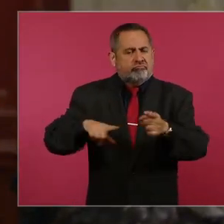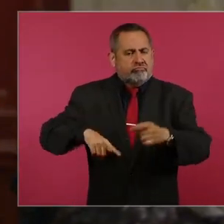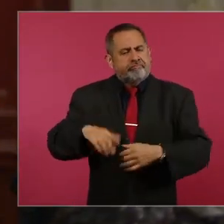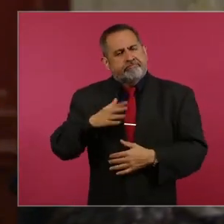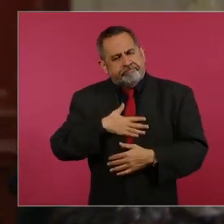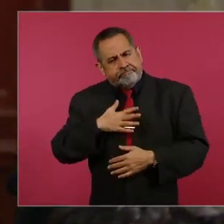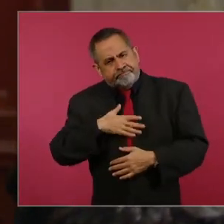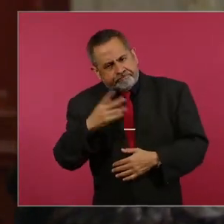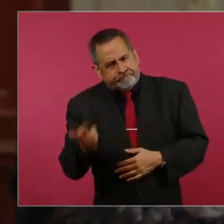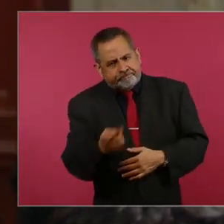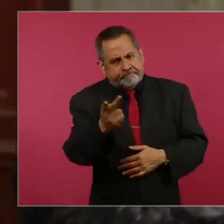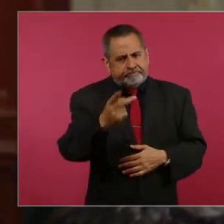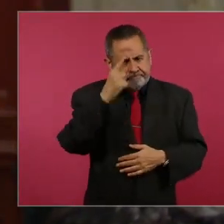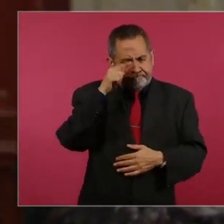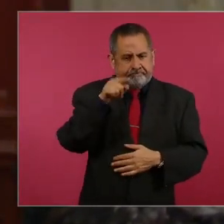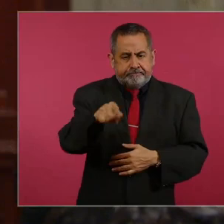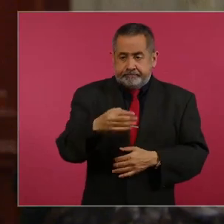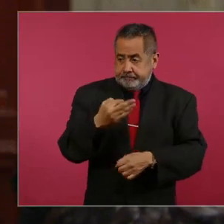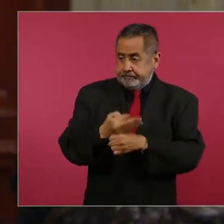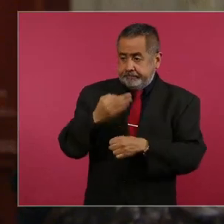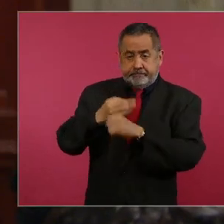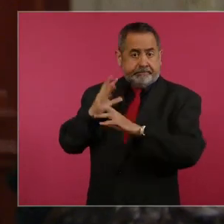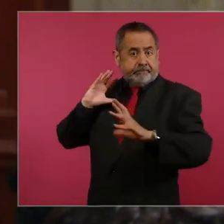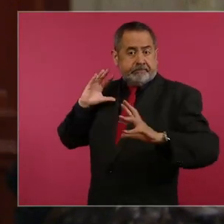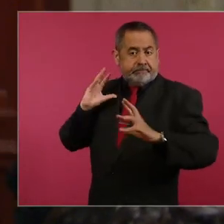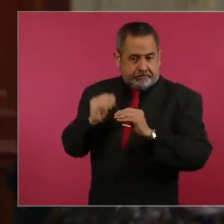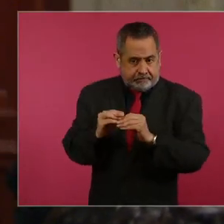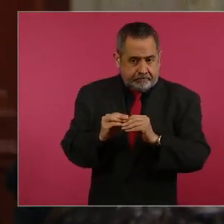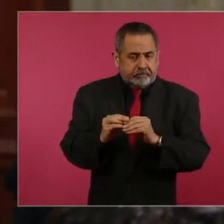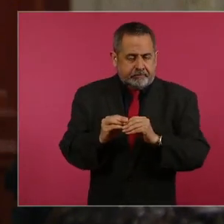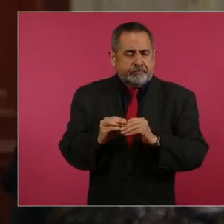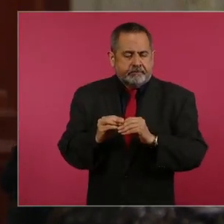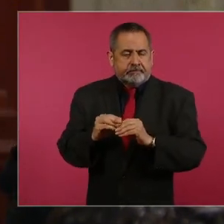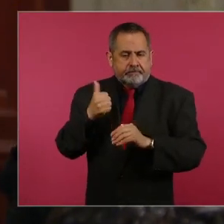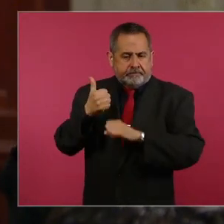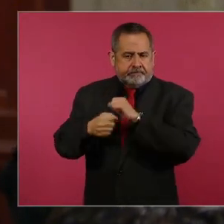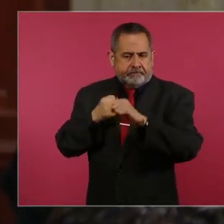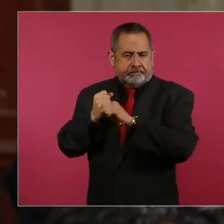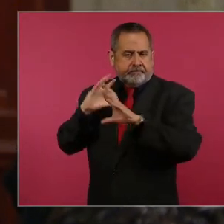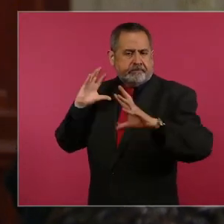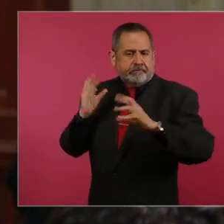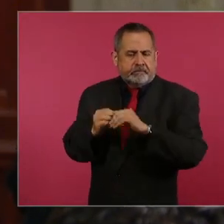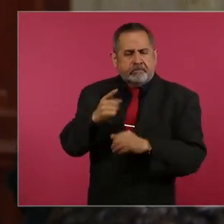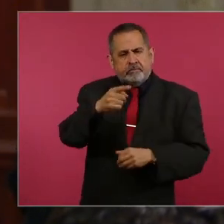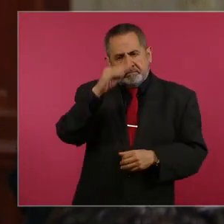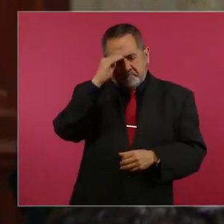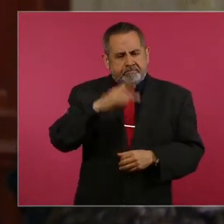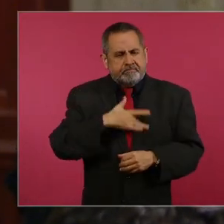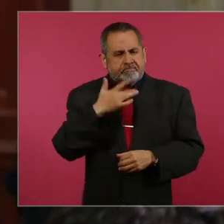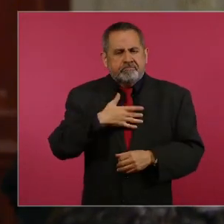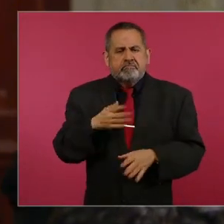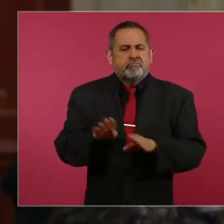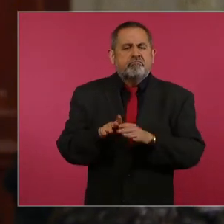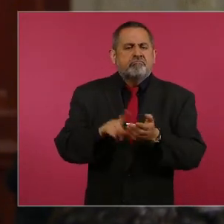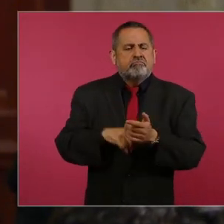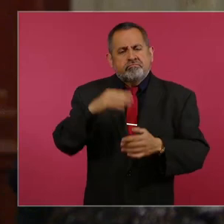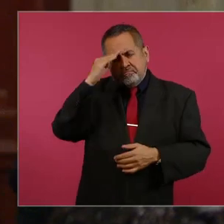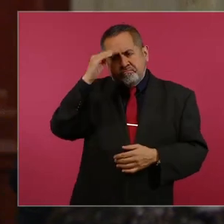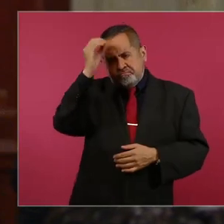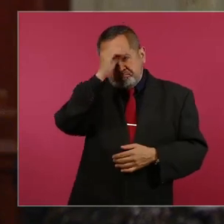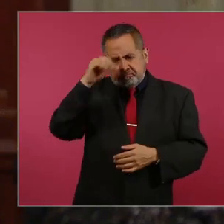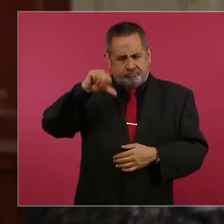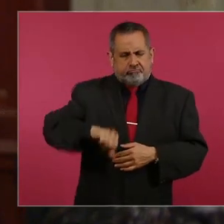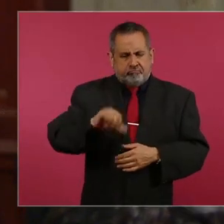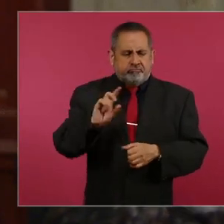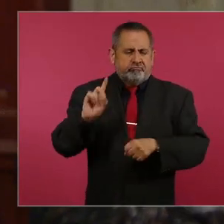preguntaría a estas alturas del sexenio cómo calificaría este ejercicio diario